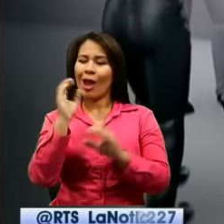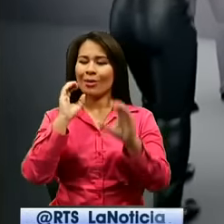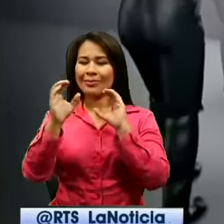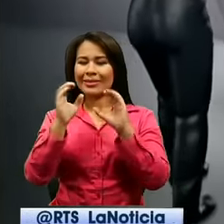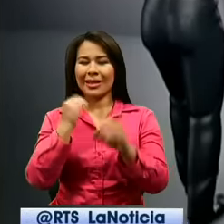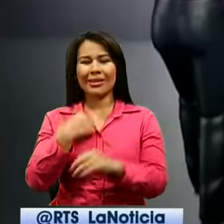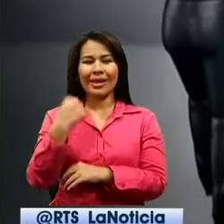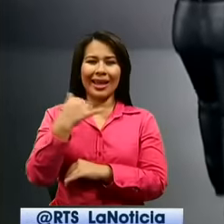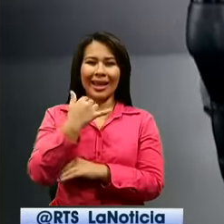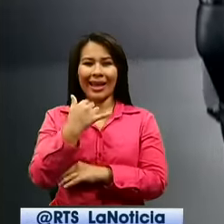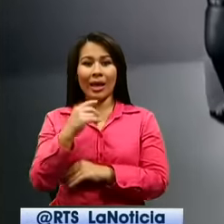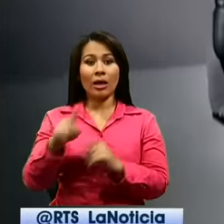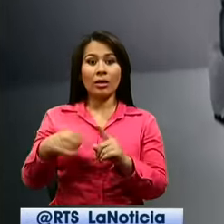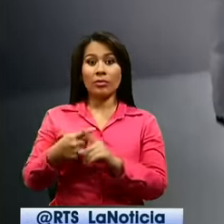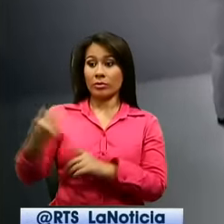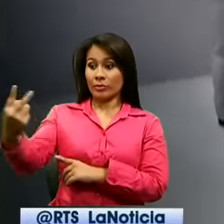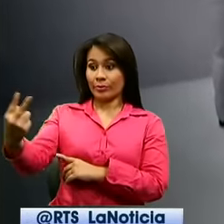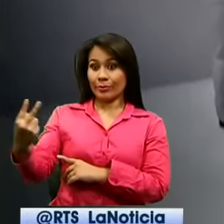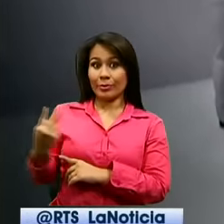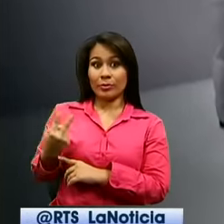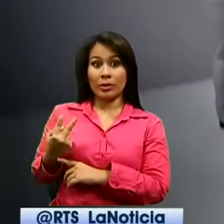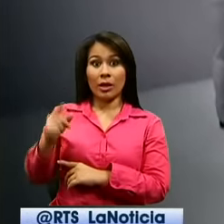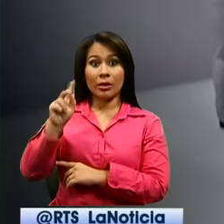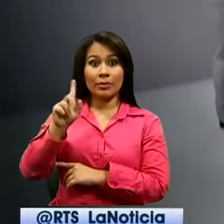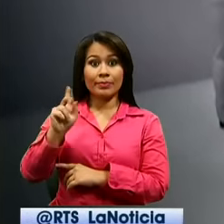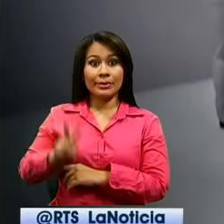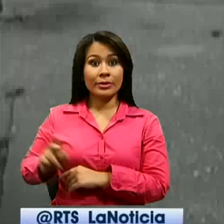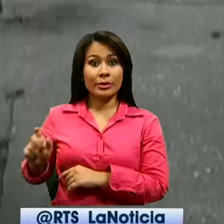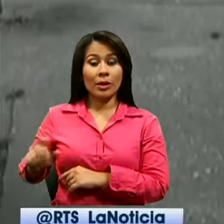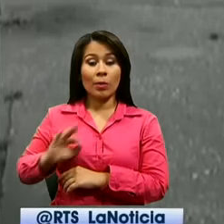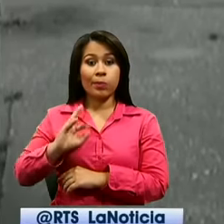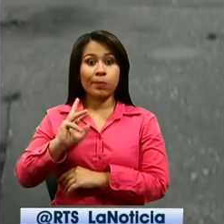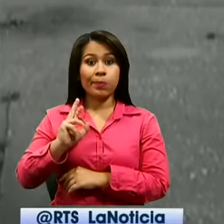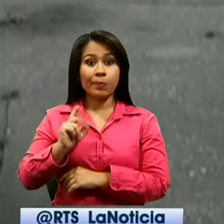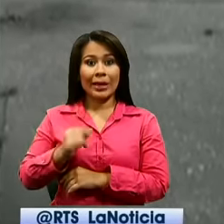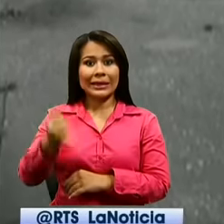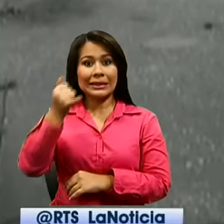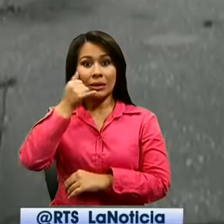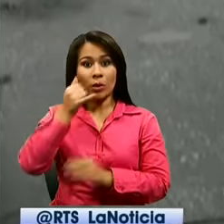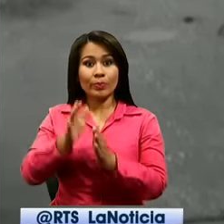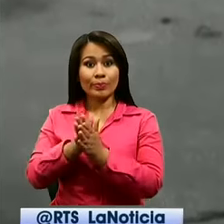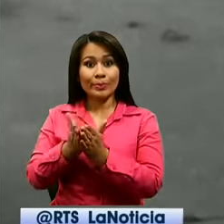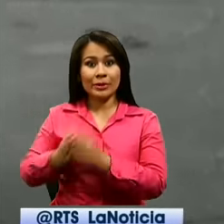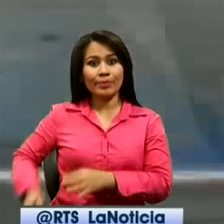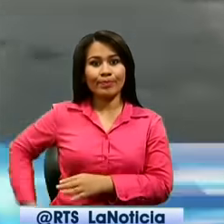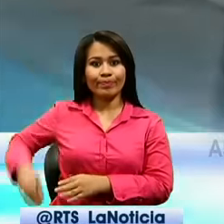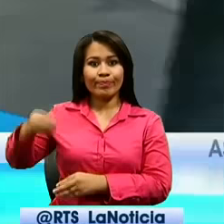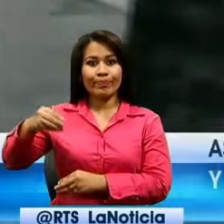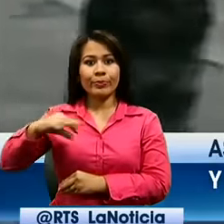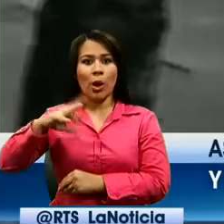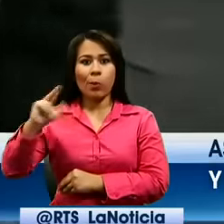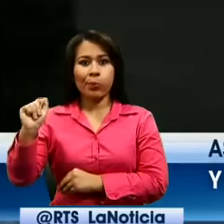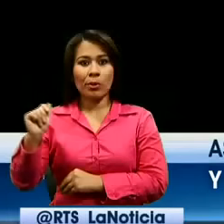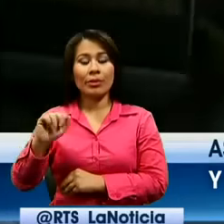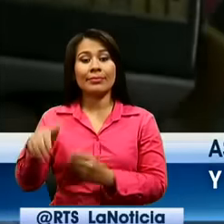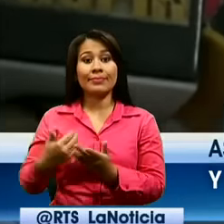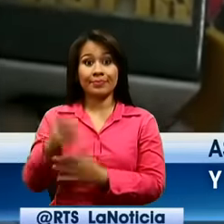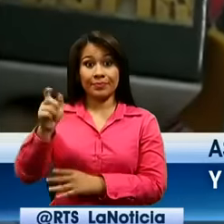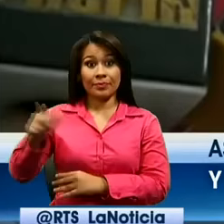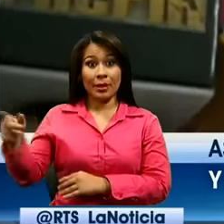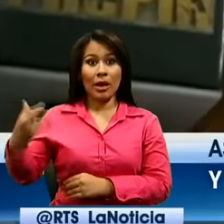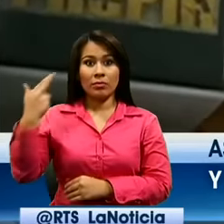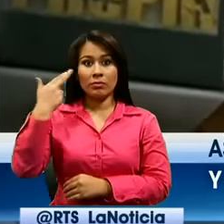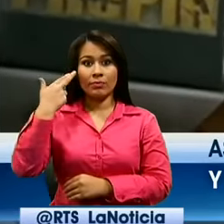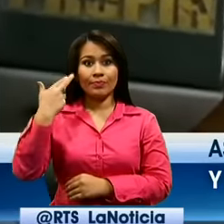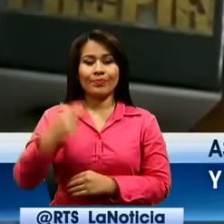vinieron estos delincuentes y le comenzaron a robar, se le llevaron los teléfonos y las billeteras y su dinero, por supuesto. Estaban armados. Vi un arma